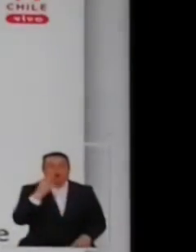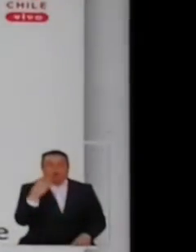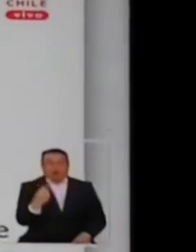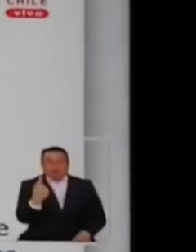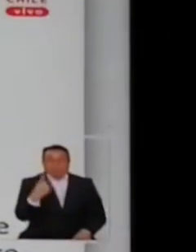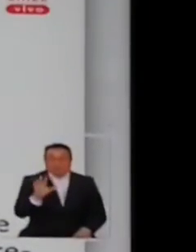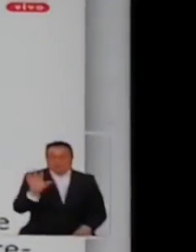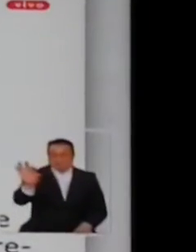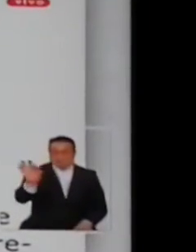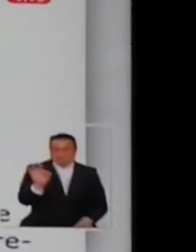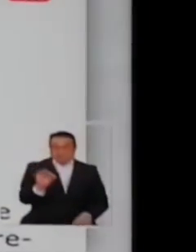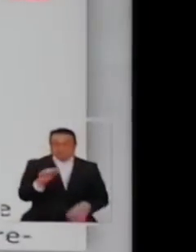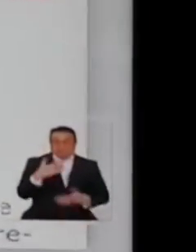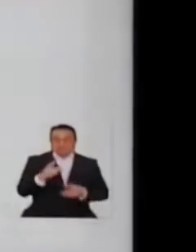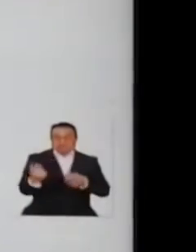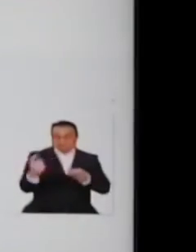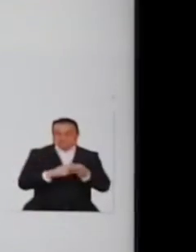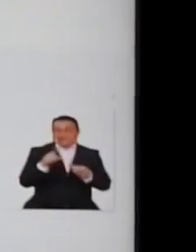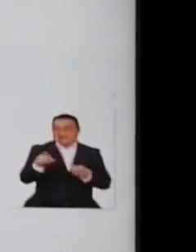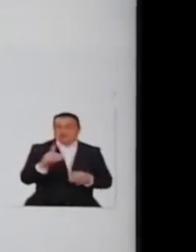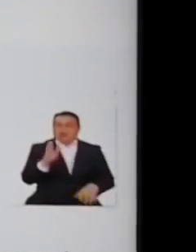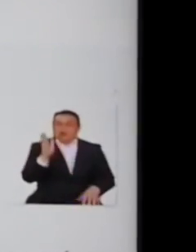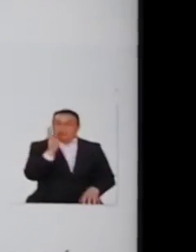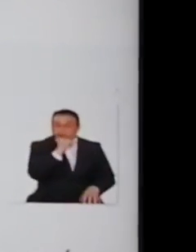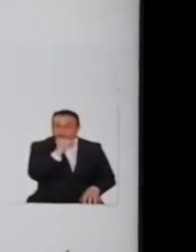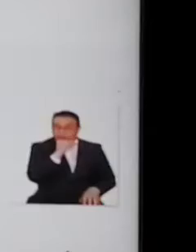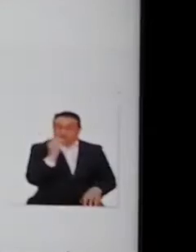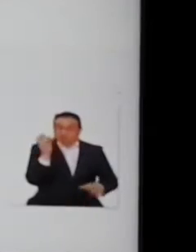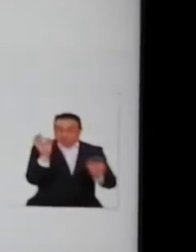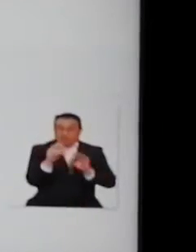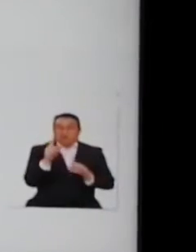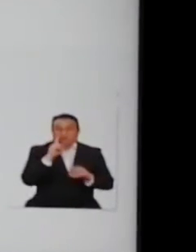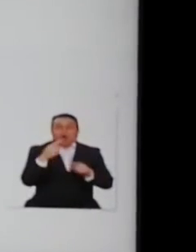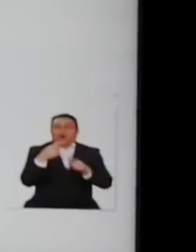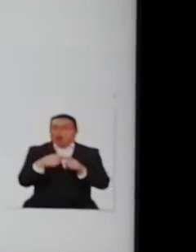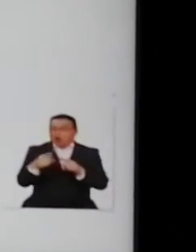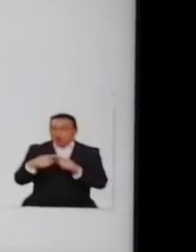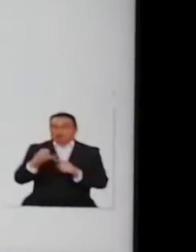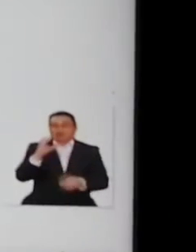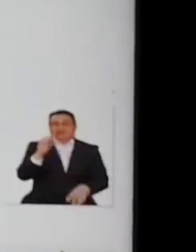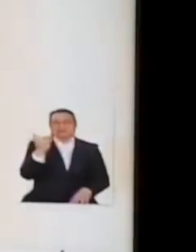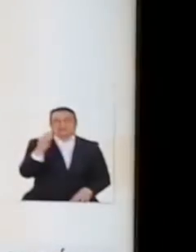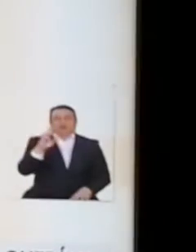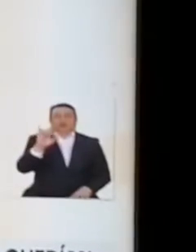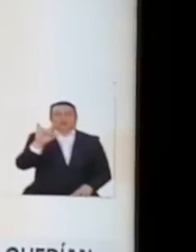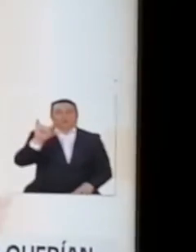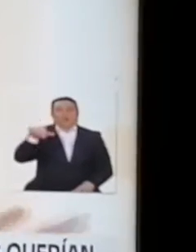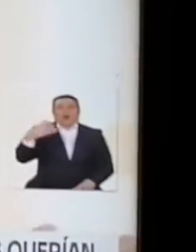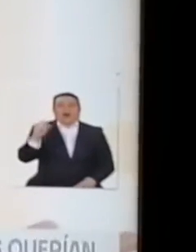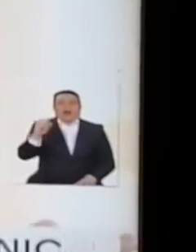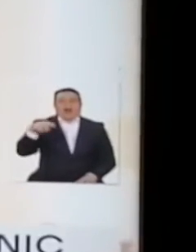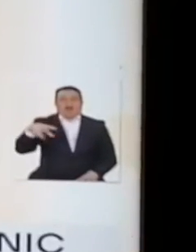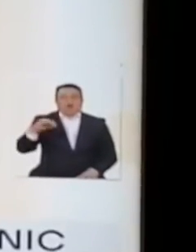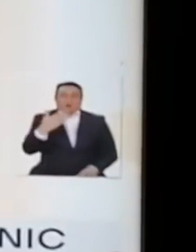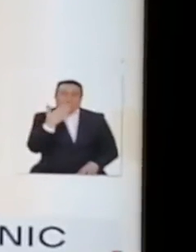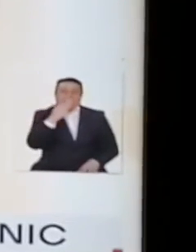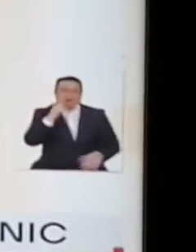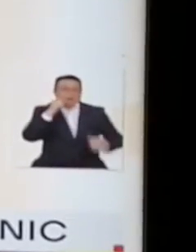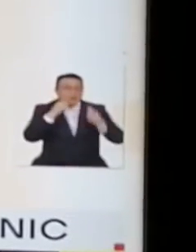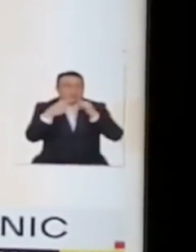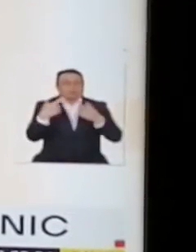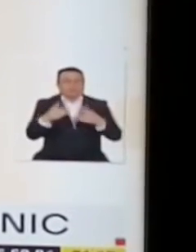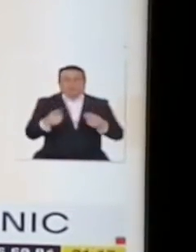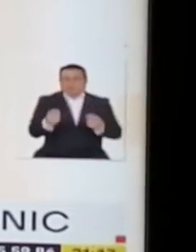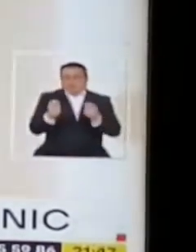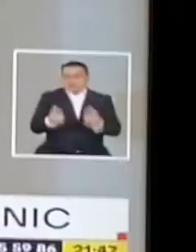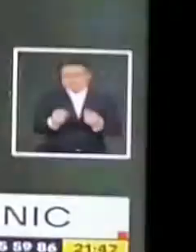cita prequirúrgica, que el doctor no estaba, creo que estaban nuestros cirujanos plásticos, que eran quienes realizaban la gran mayoría de nuestra cirugía y que estaban